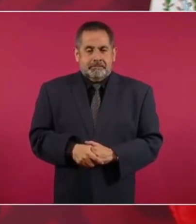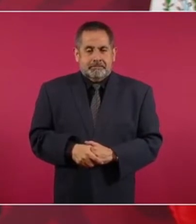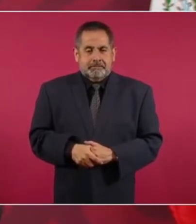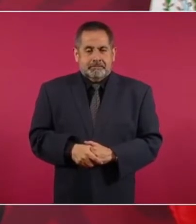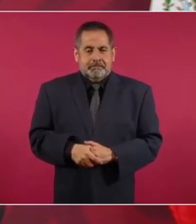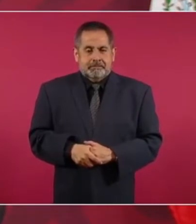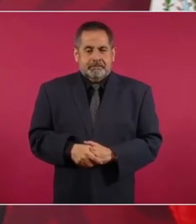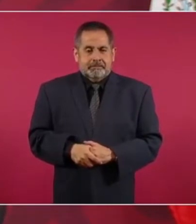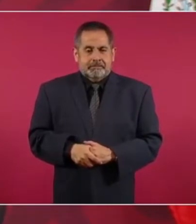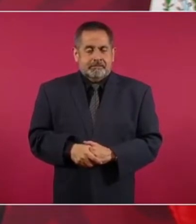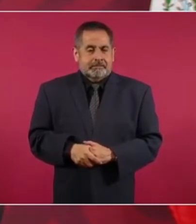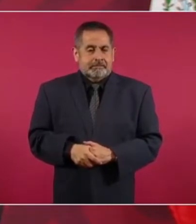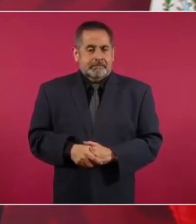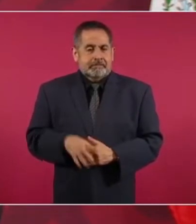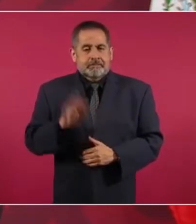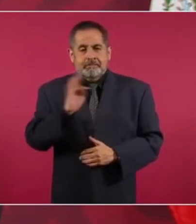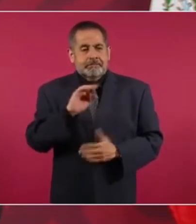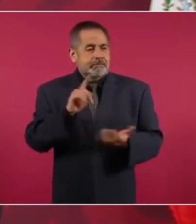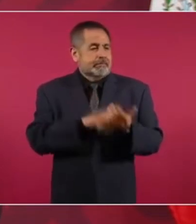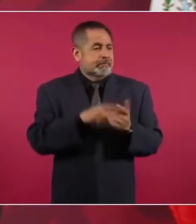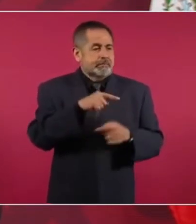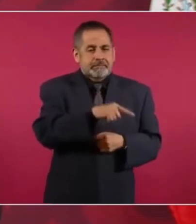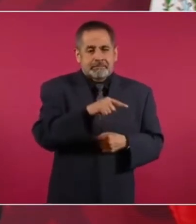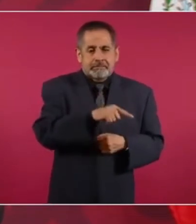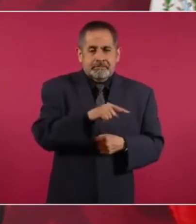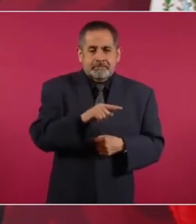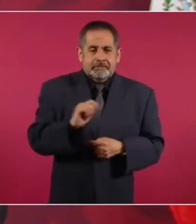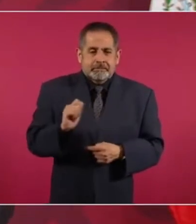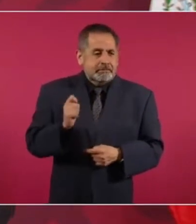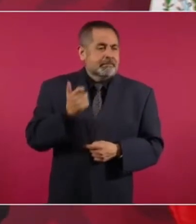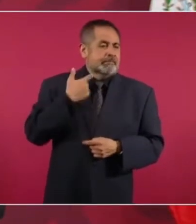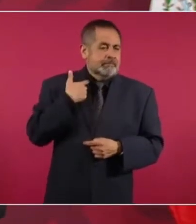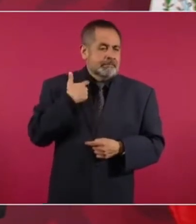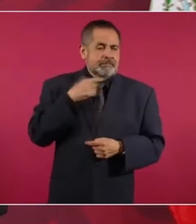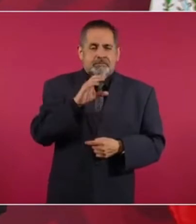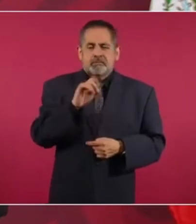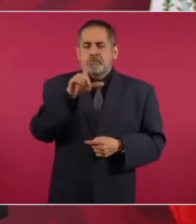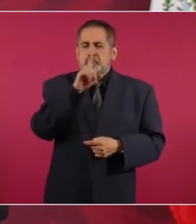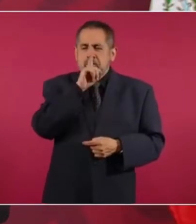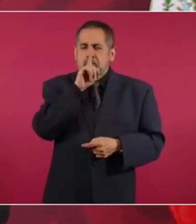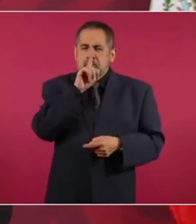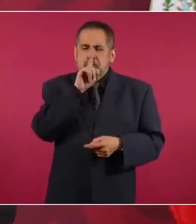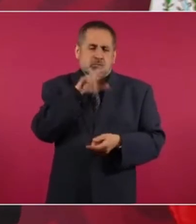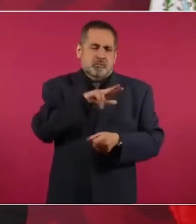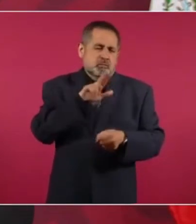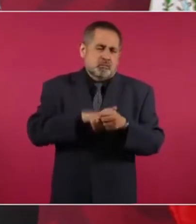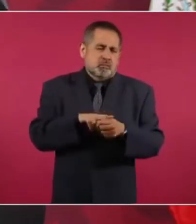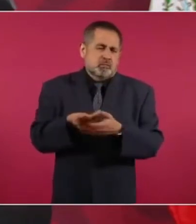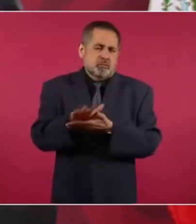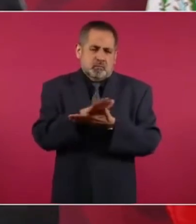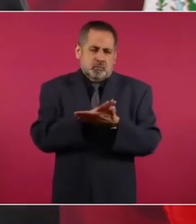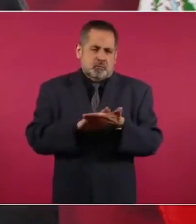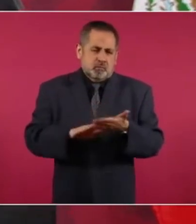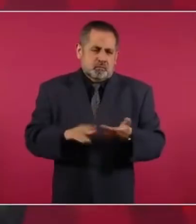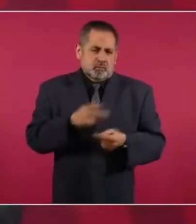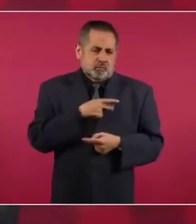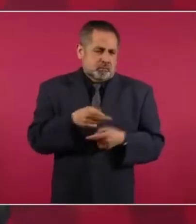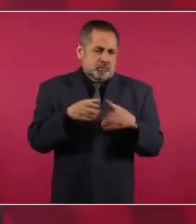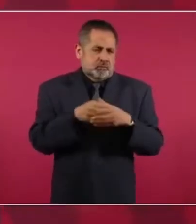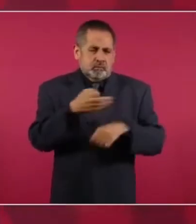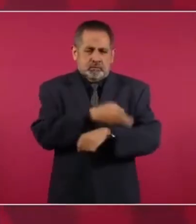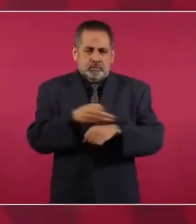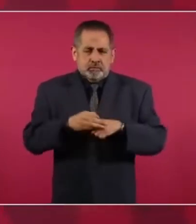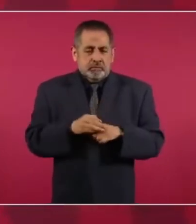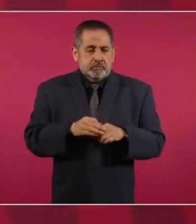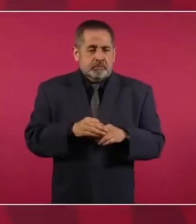pueden haber estado viviendo en una colonia popular, de ahí vienen sus familiares,